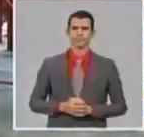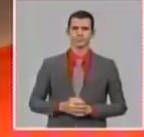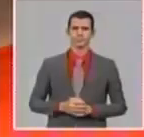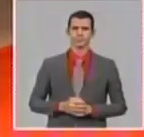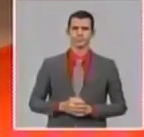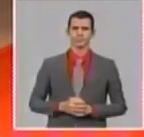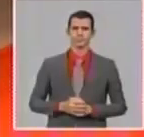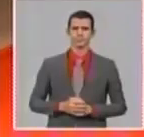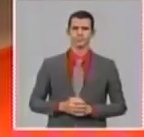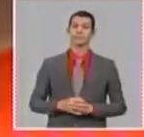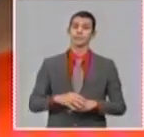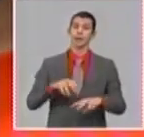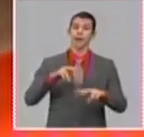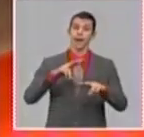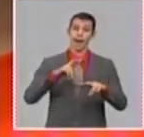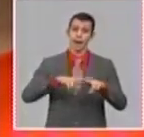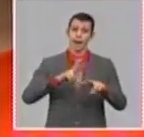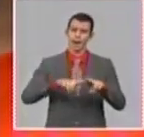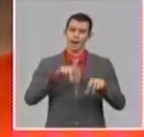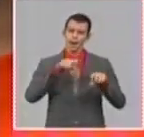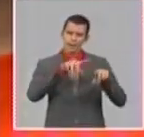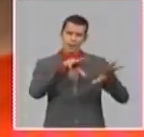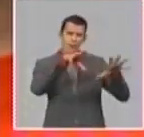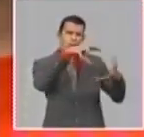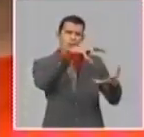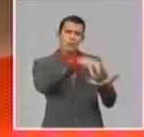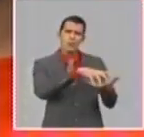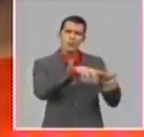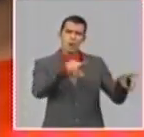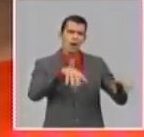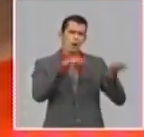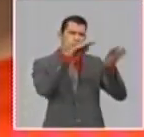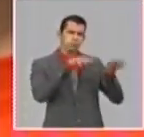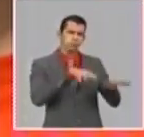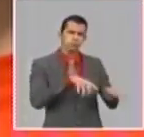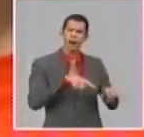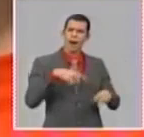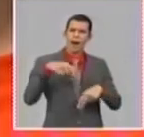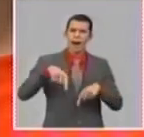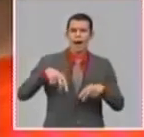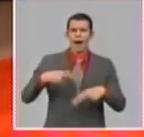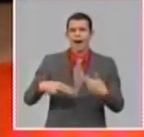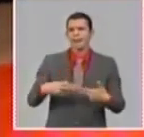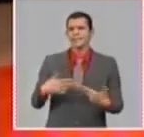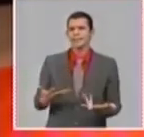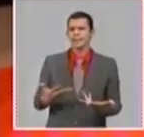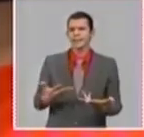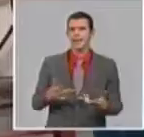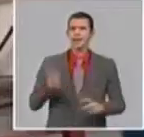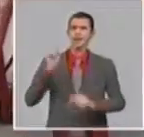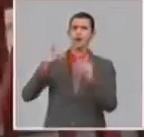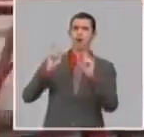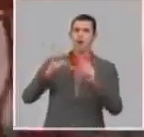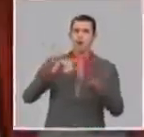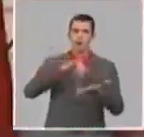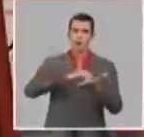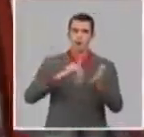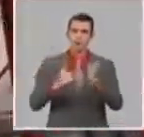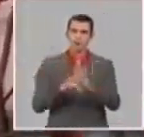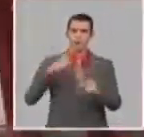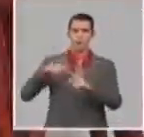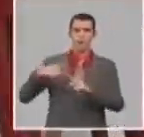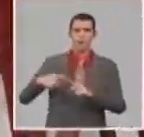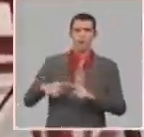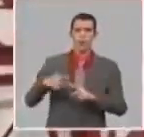pasa a ser el territorial de cine está inmerso en un proceso inversionista que debe culminar a finales de año de